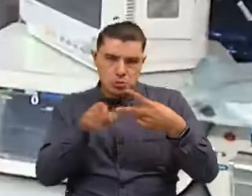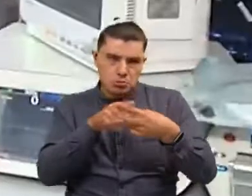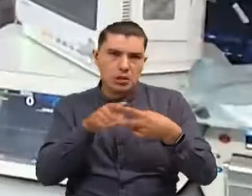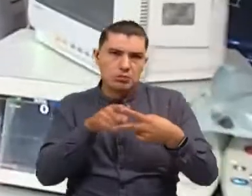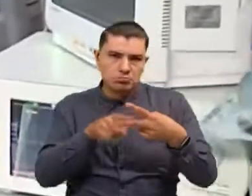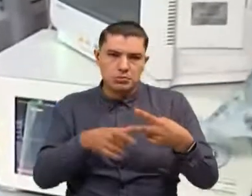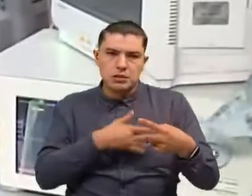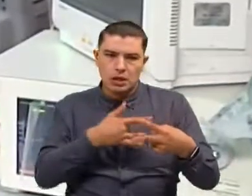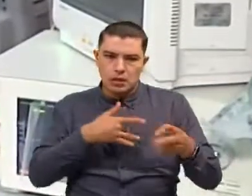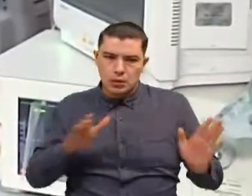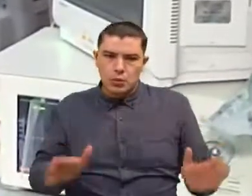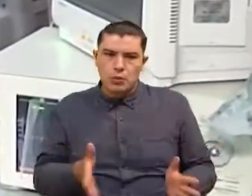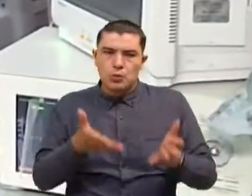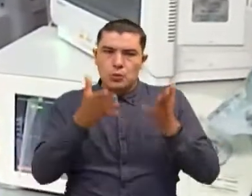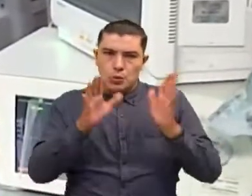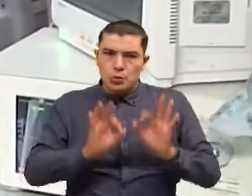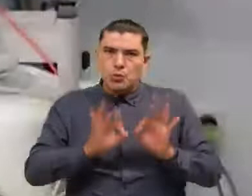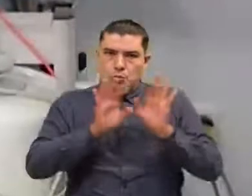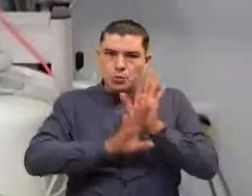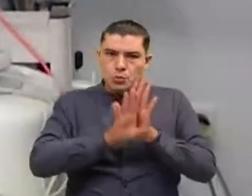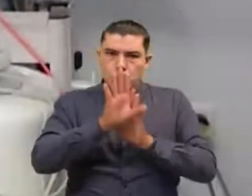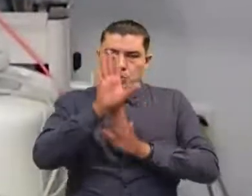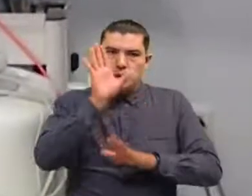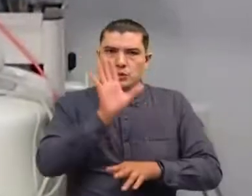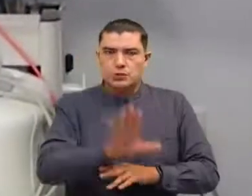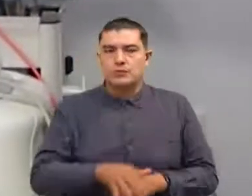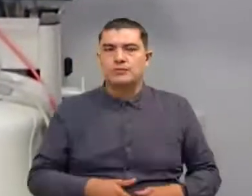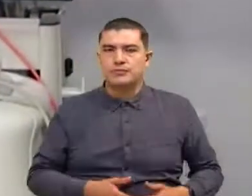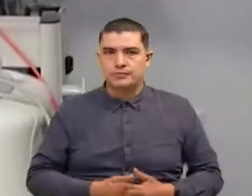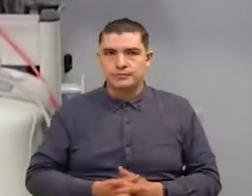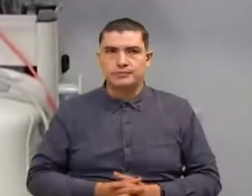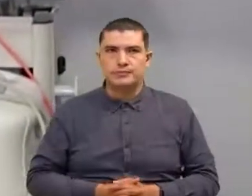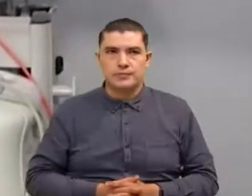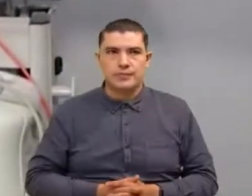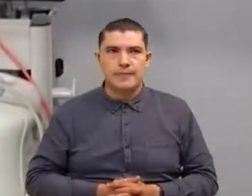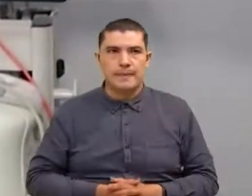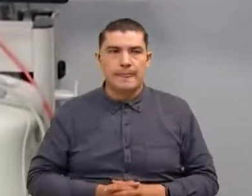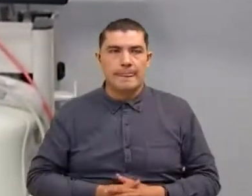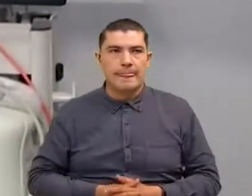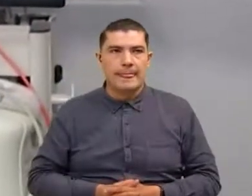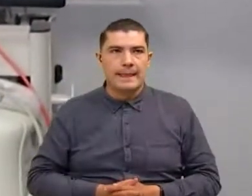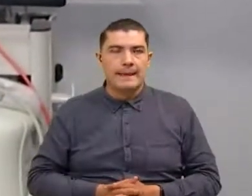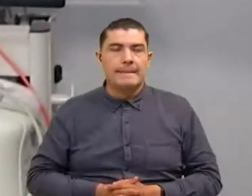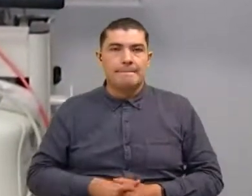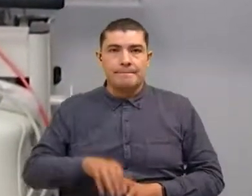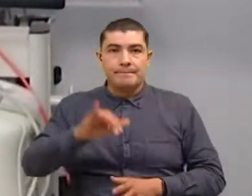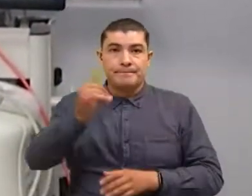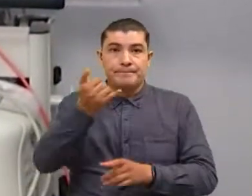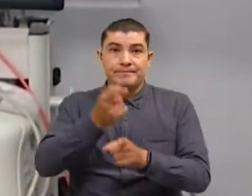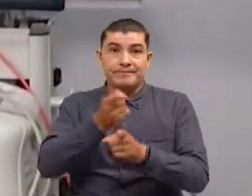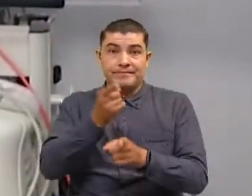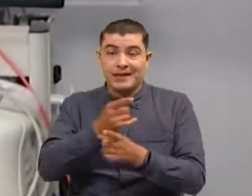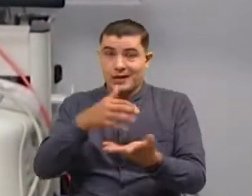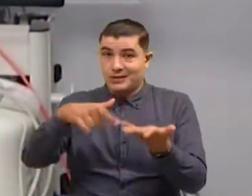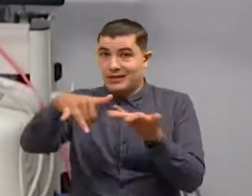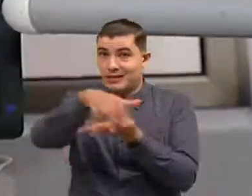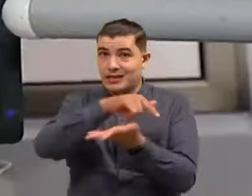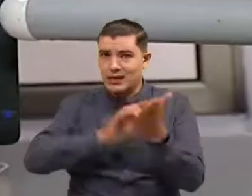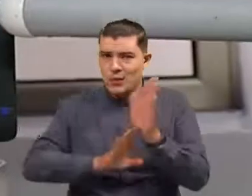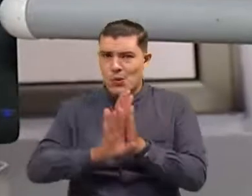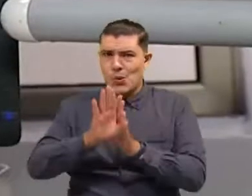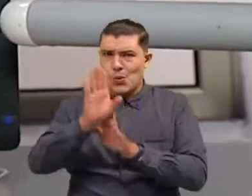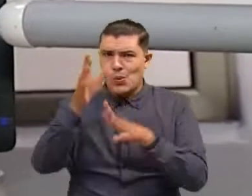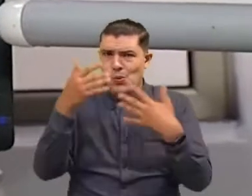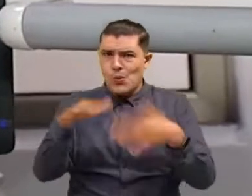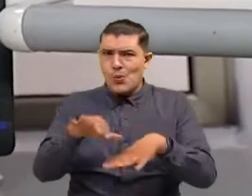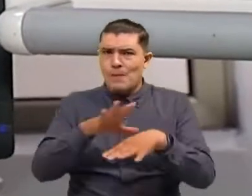a presentar una mejoría significativa de sus síntomas de síncope. Bueno, como ustedes lo ven, Santander avanza en el tema